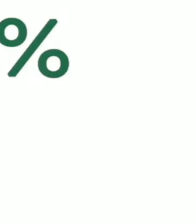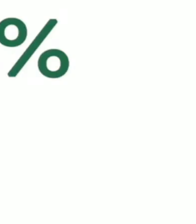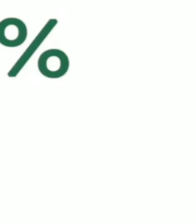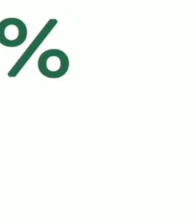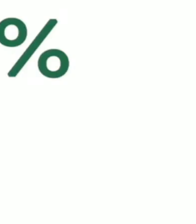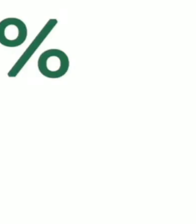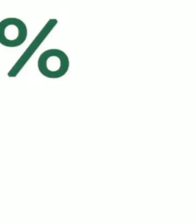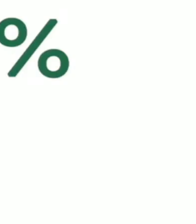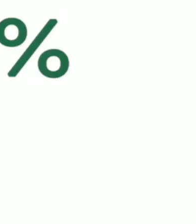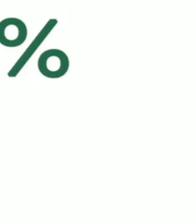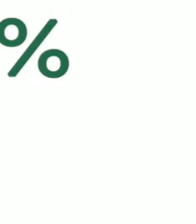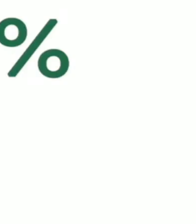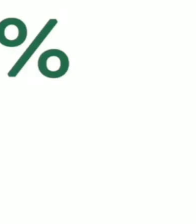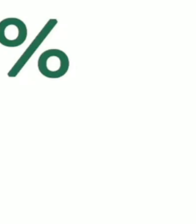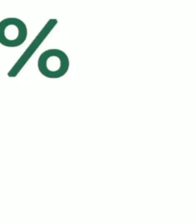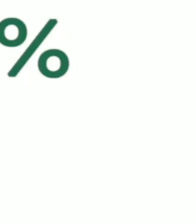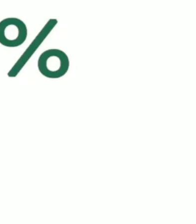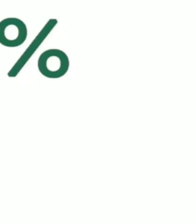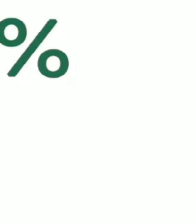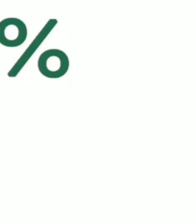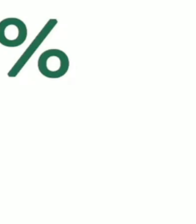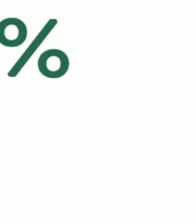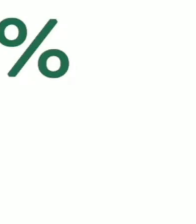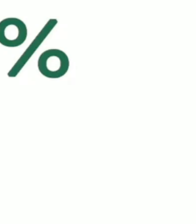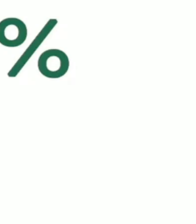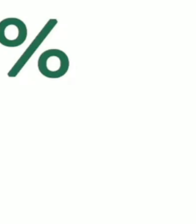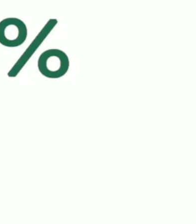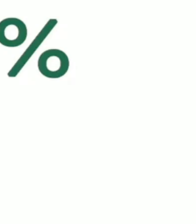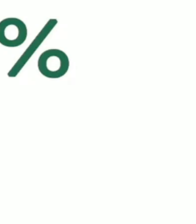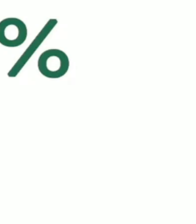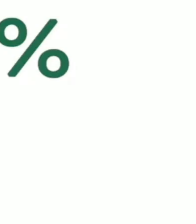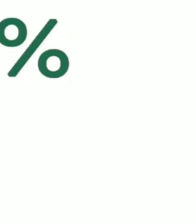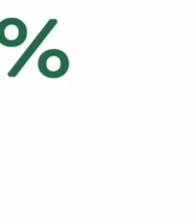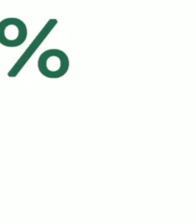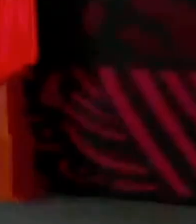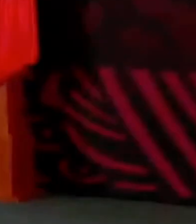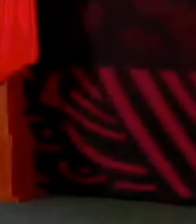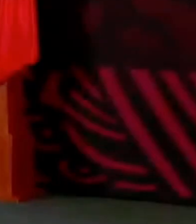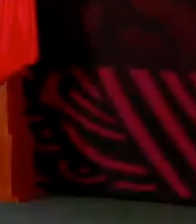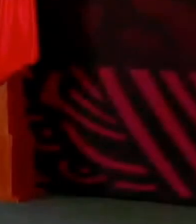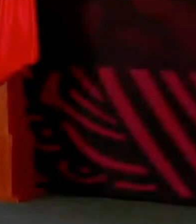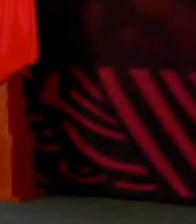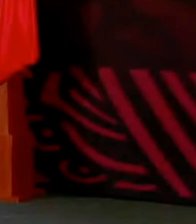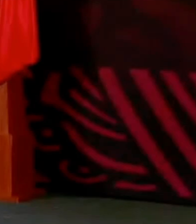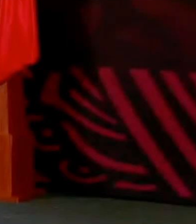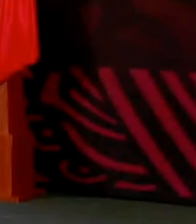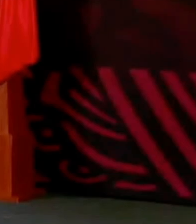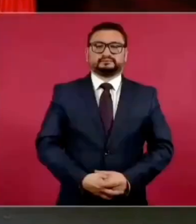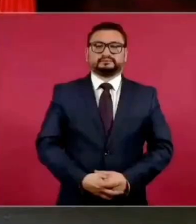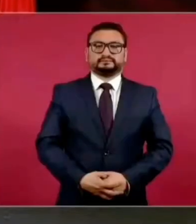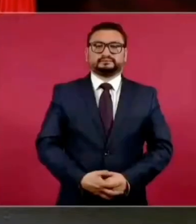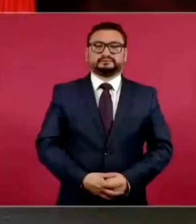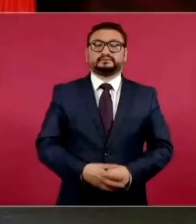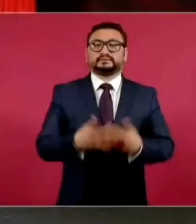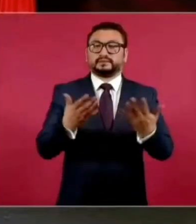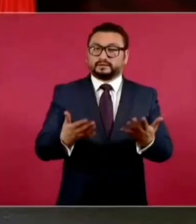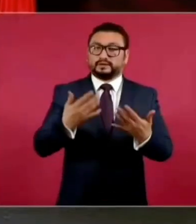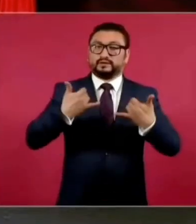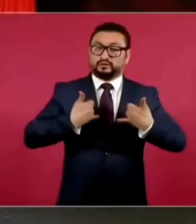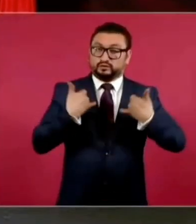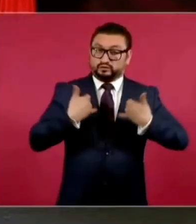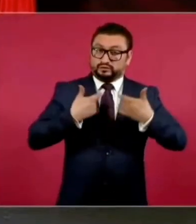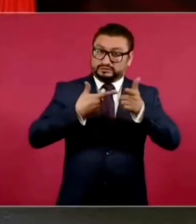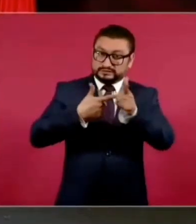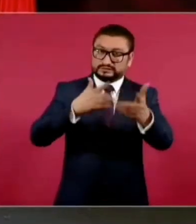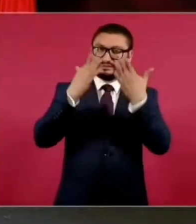Mantener a los jóvenes en la escuela es importantísimo, es enseñanza, pero también